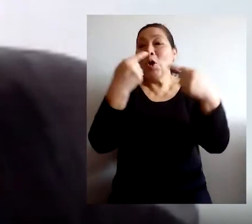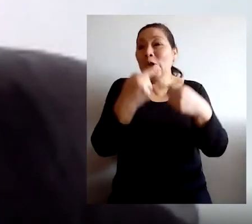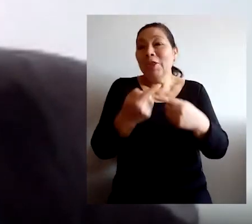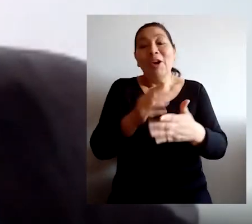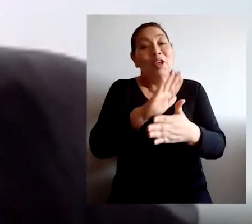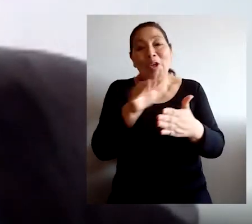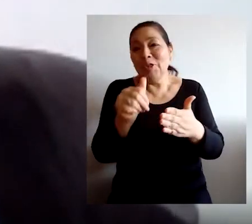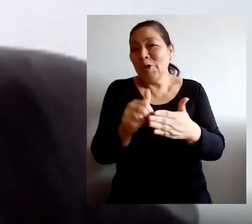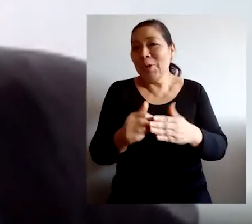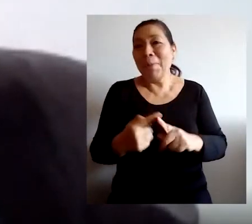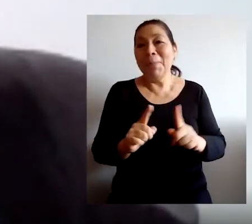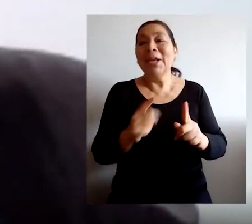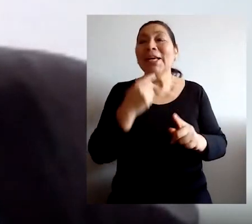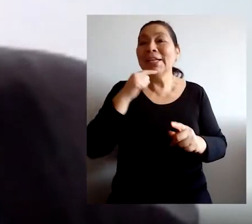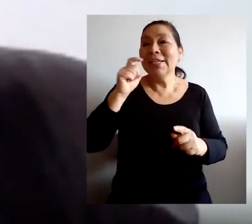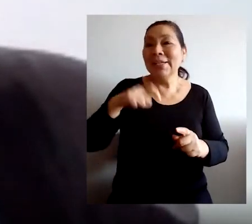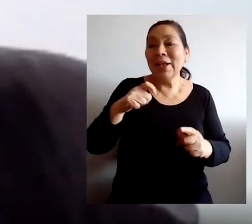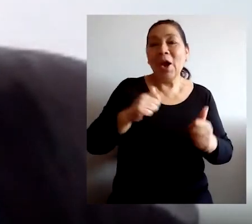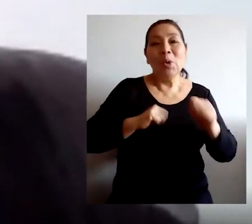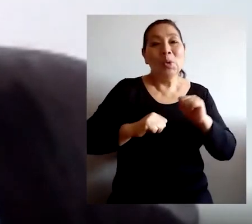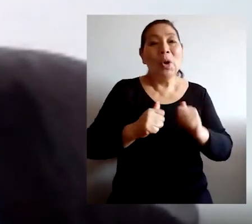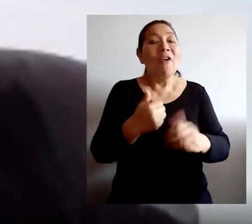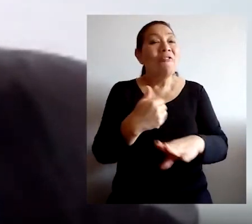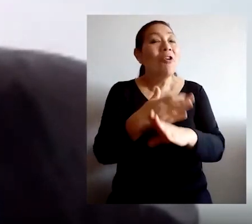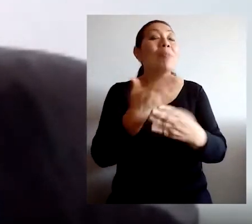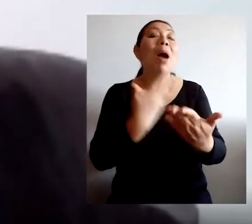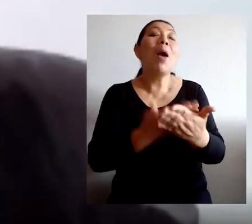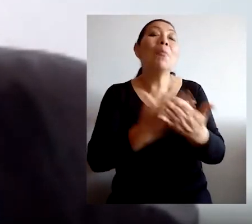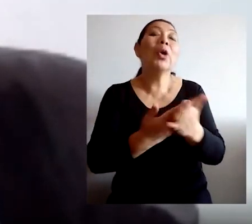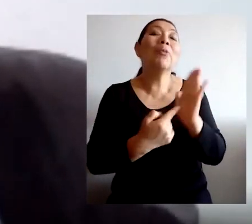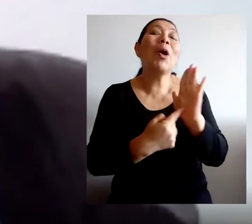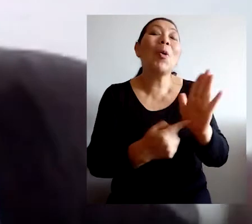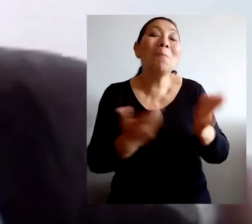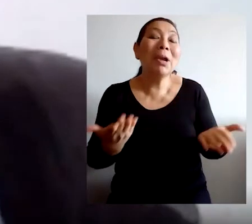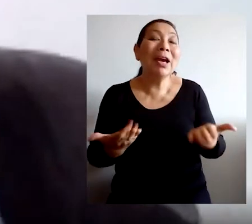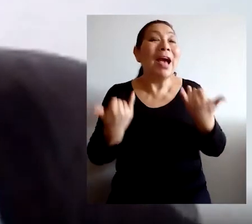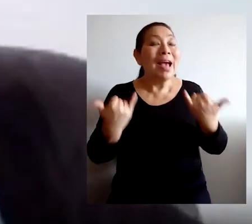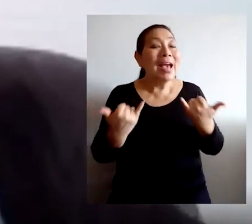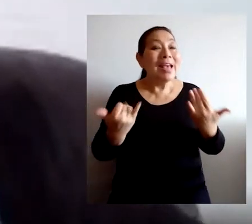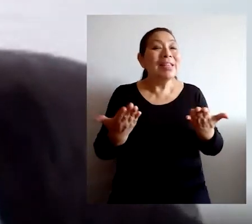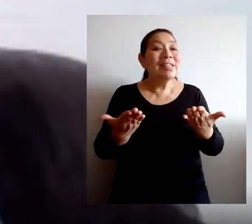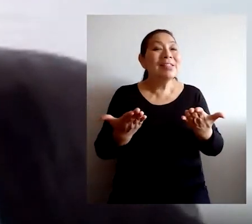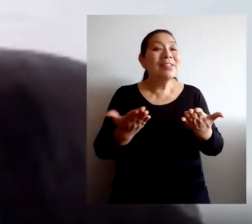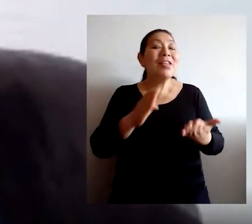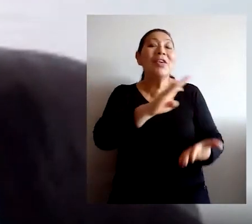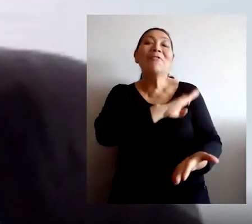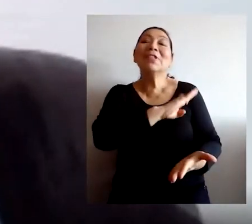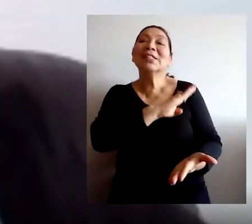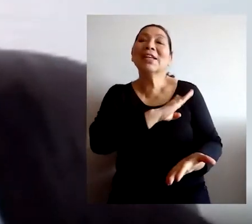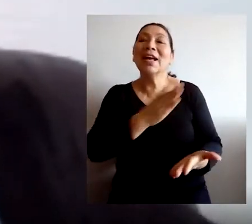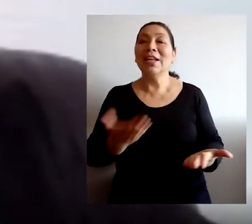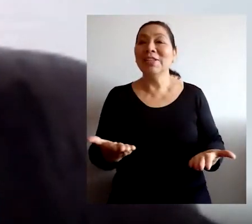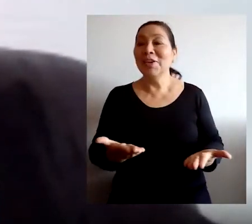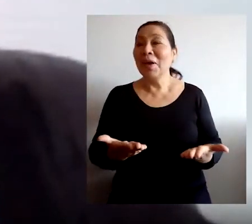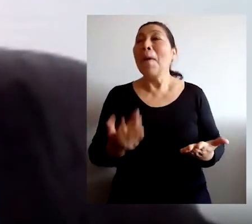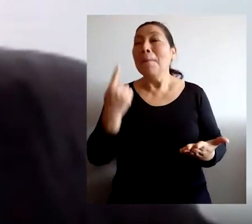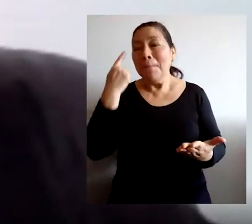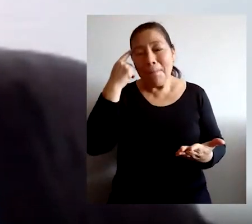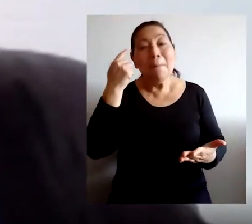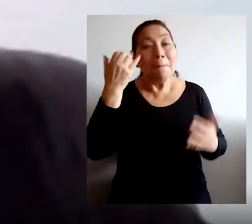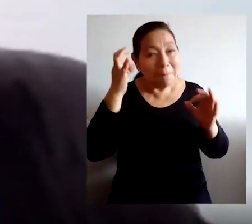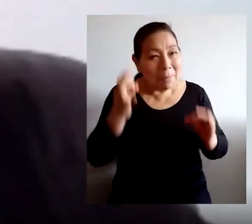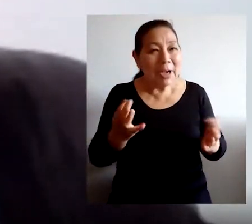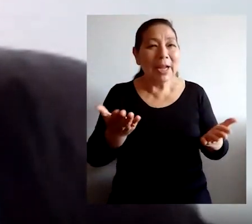contradictorios o controvertidos que requieran de actuación de medios probatorios complejos. Y ese es un caso de confiscación, ¿no? Entonces, para